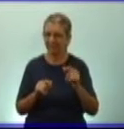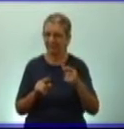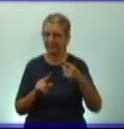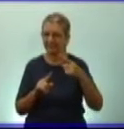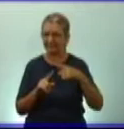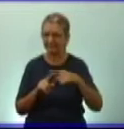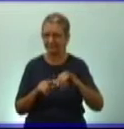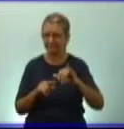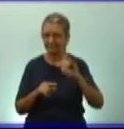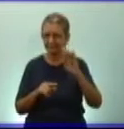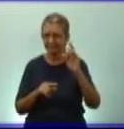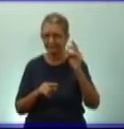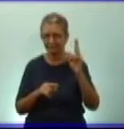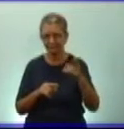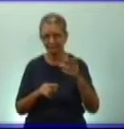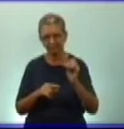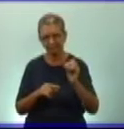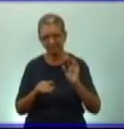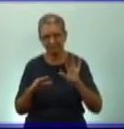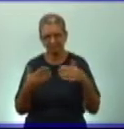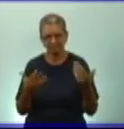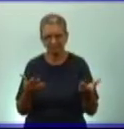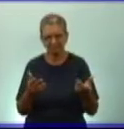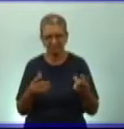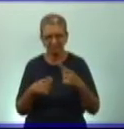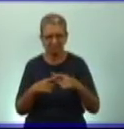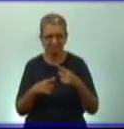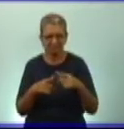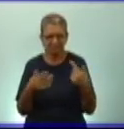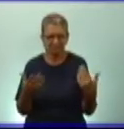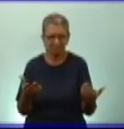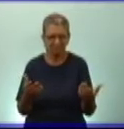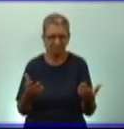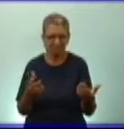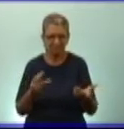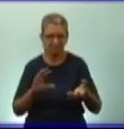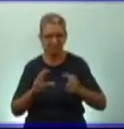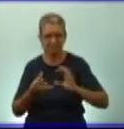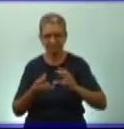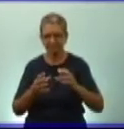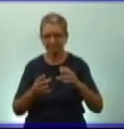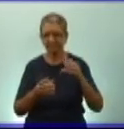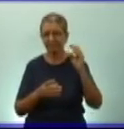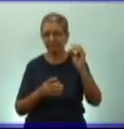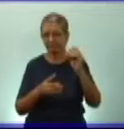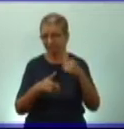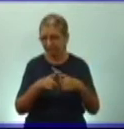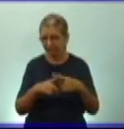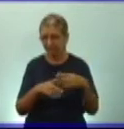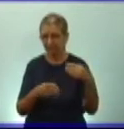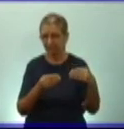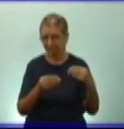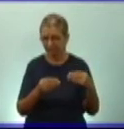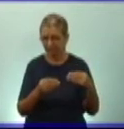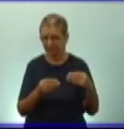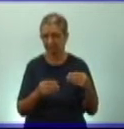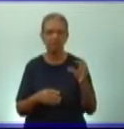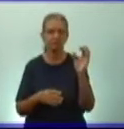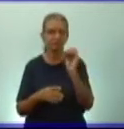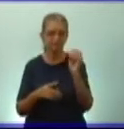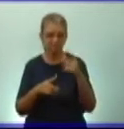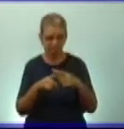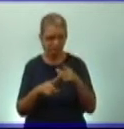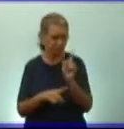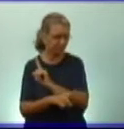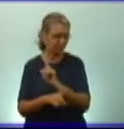compuestos. Recuerden que estamos hablando de las partículas que forman a los óxidos metálicos y de las que forman a los óxidos no